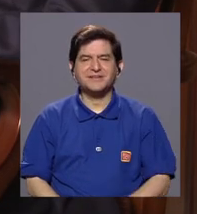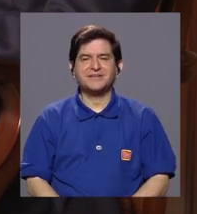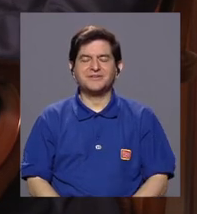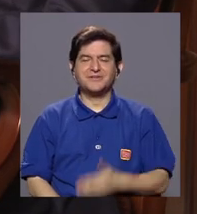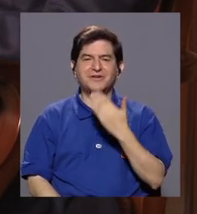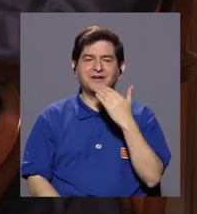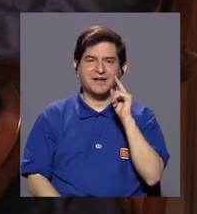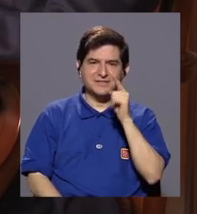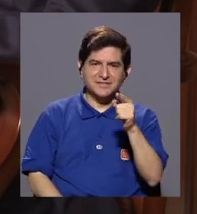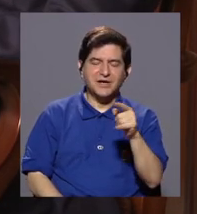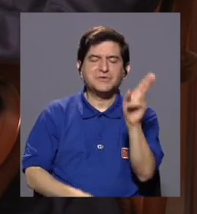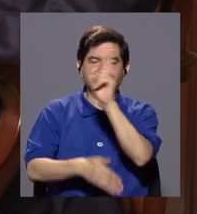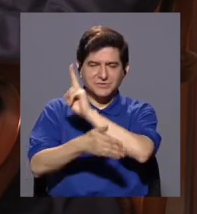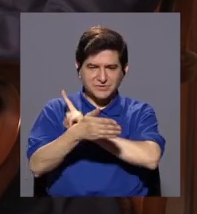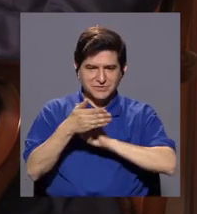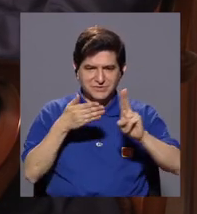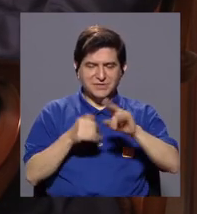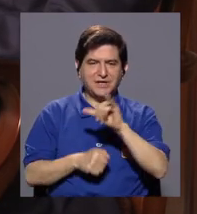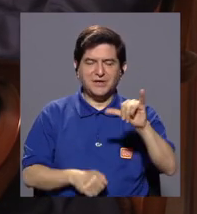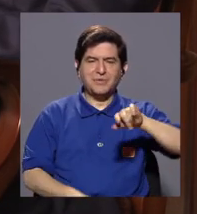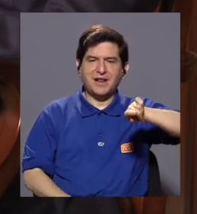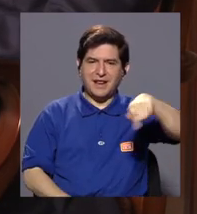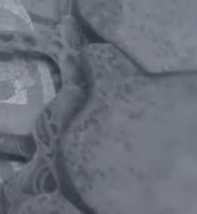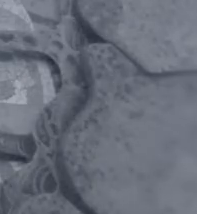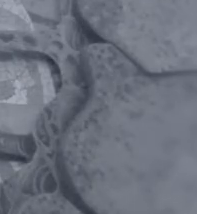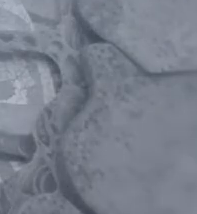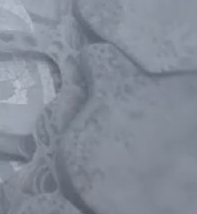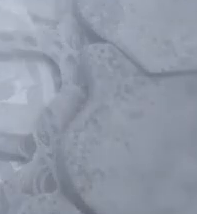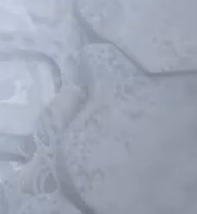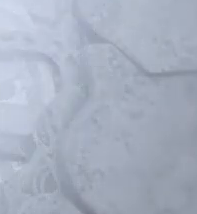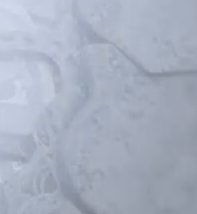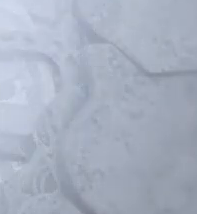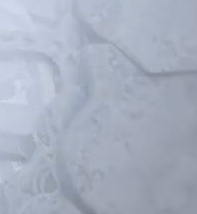Muchas gracias a usted, a la universidad y al canal.